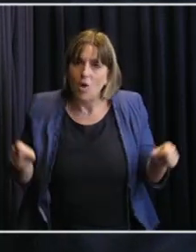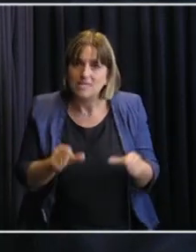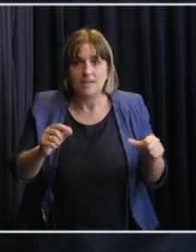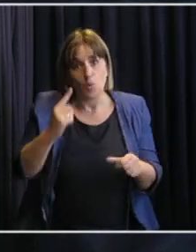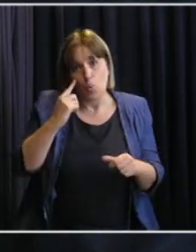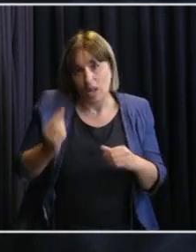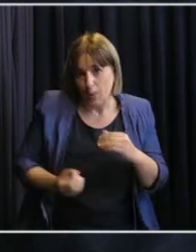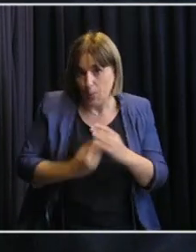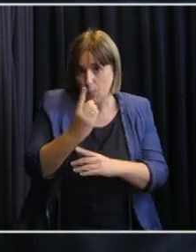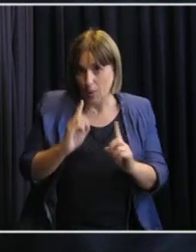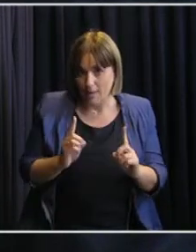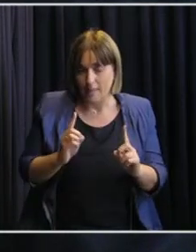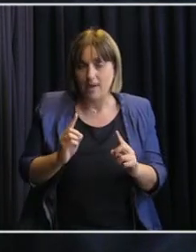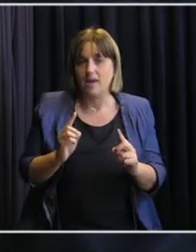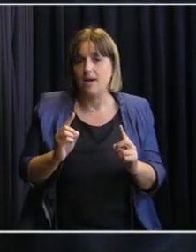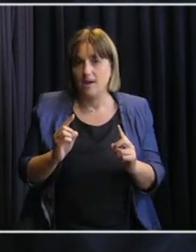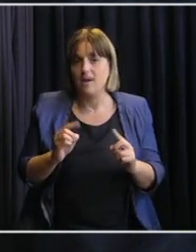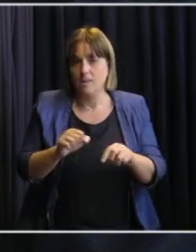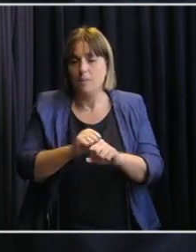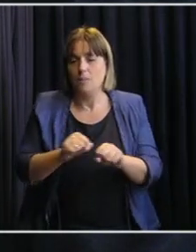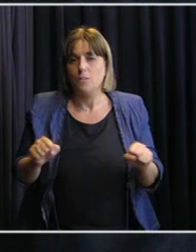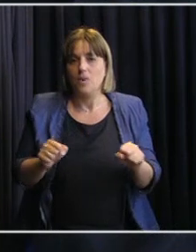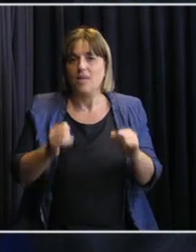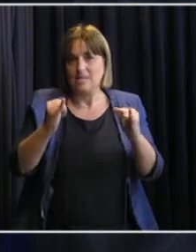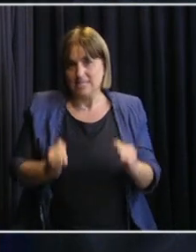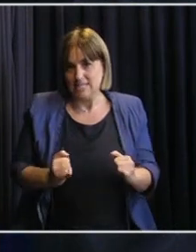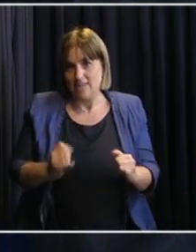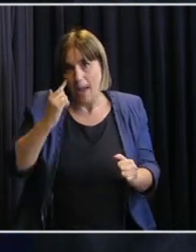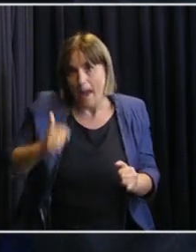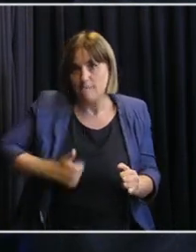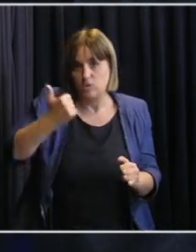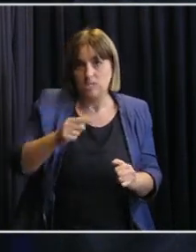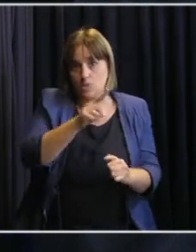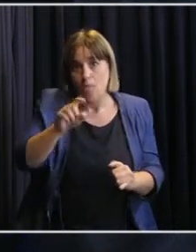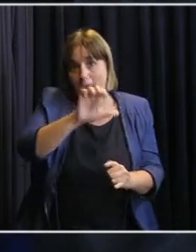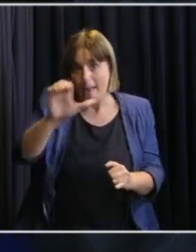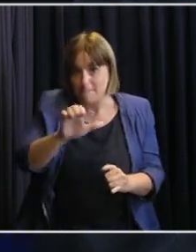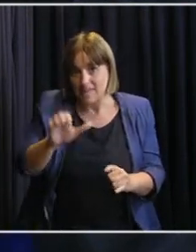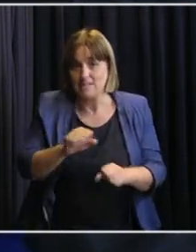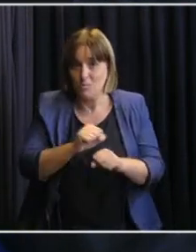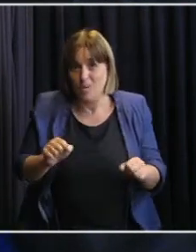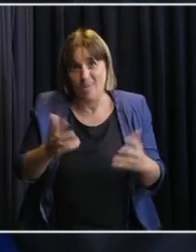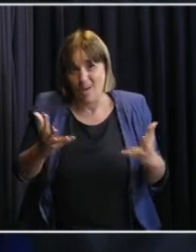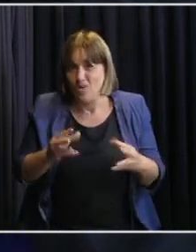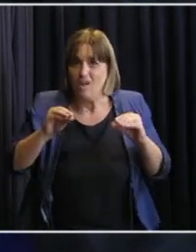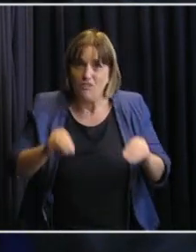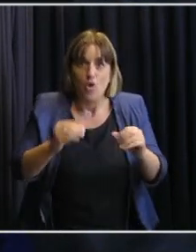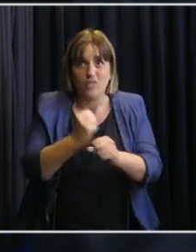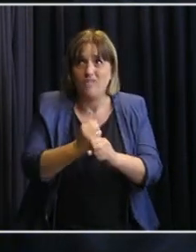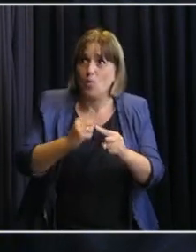medida que pueda ser utilizada por las empresas afectadas principalmente por la emergencia